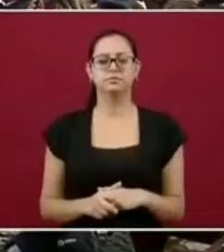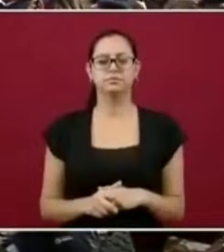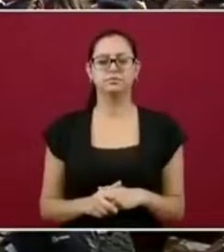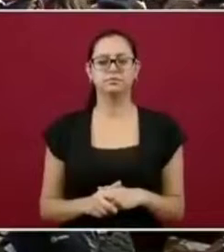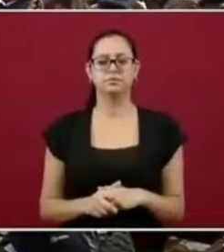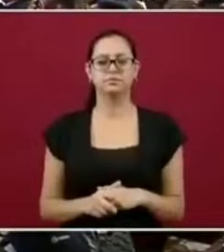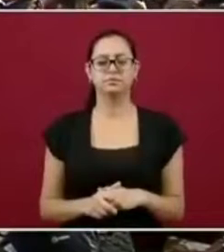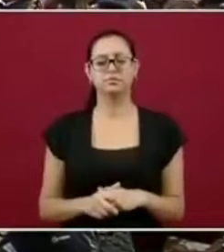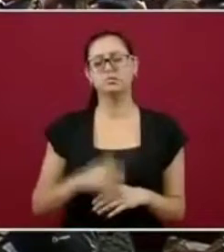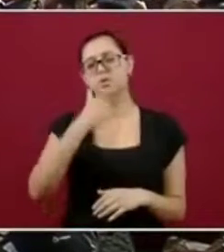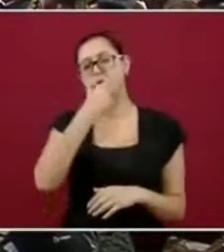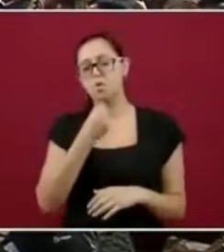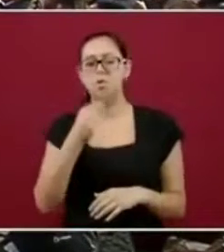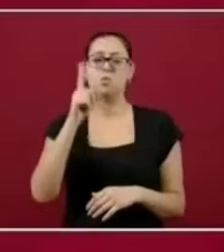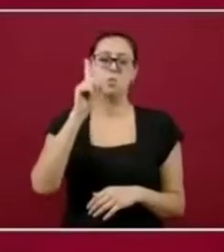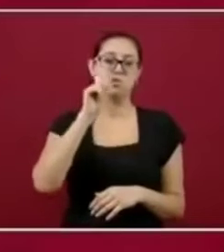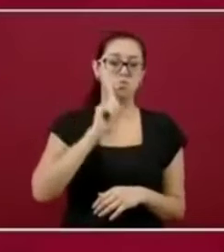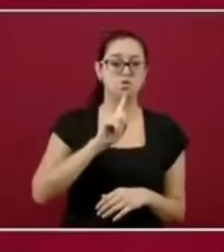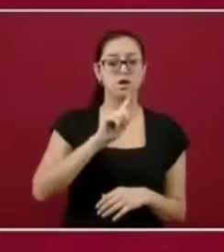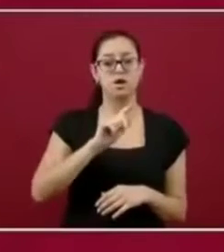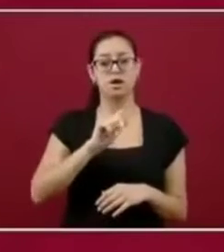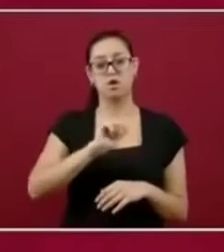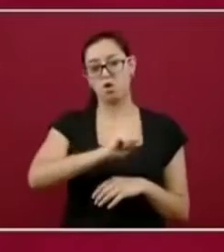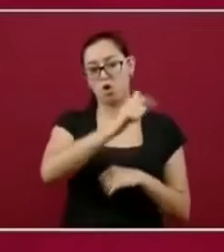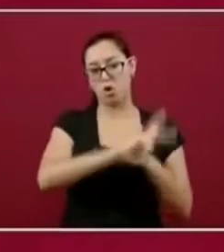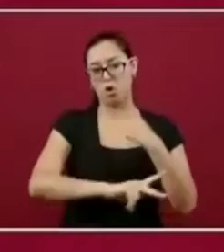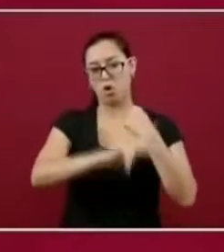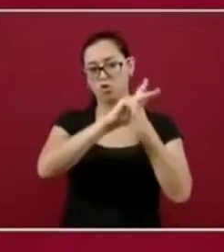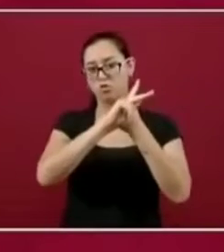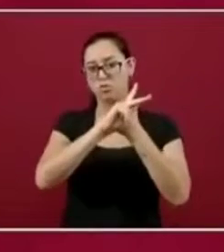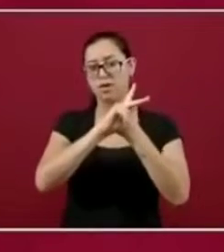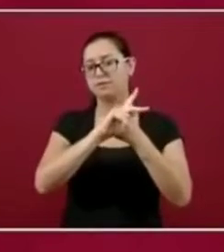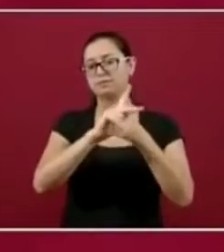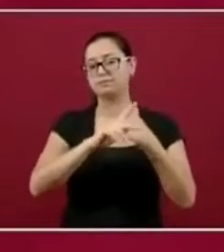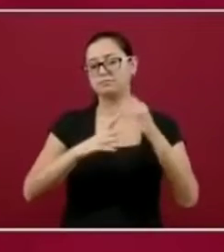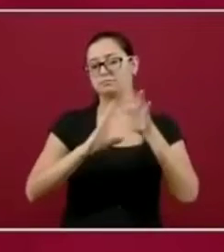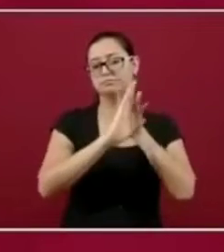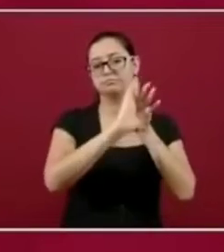97.2% de las y los mexicanos que viven fuera de México están en Estados Unidos.